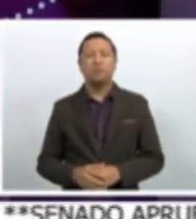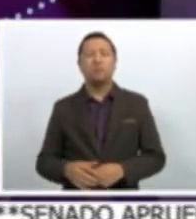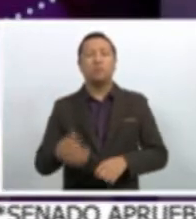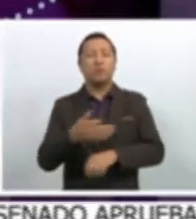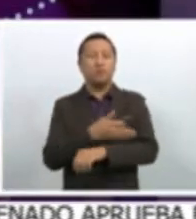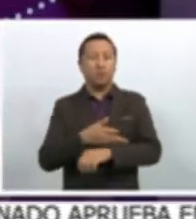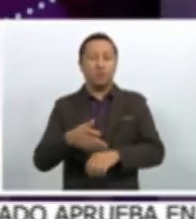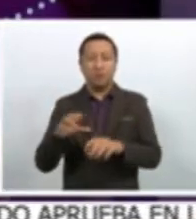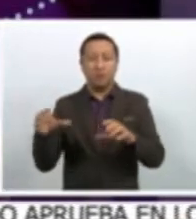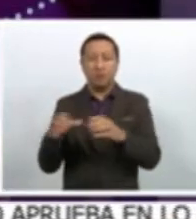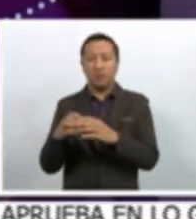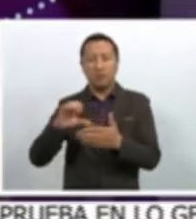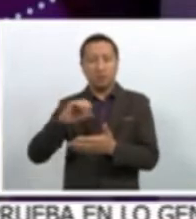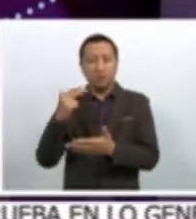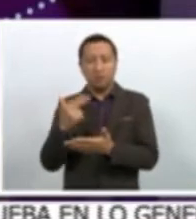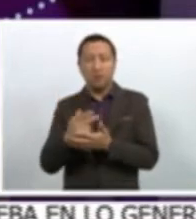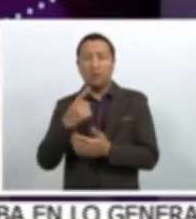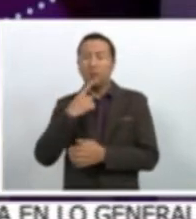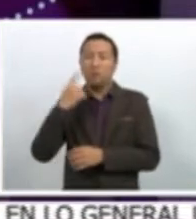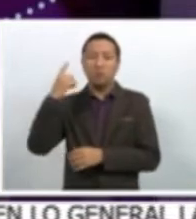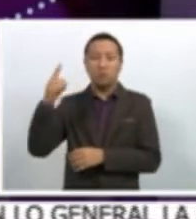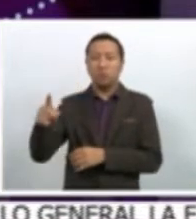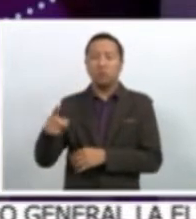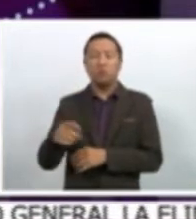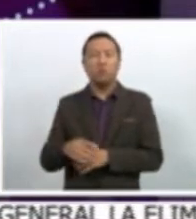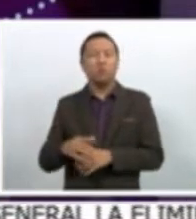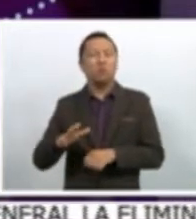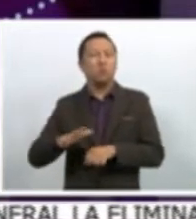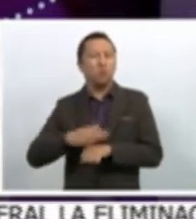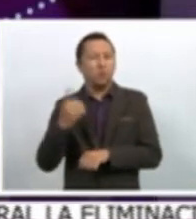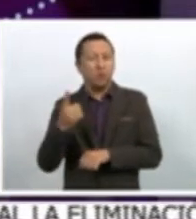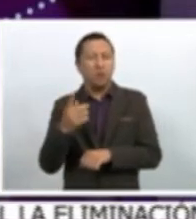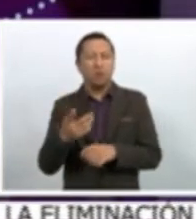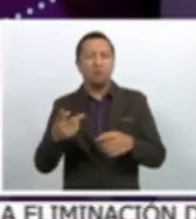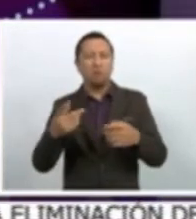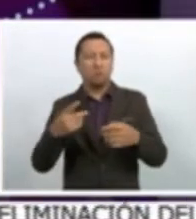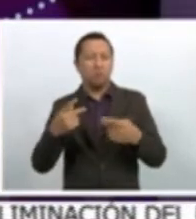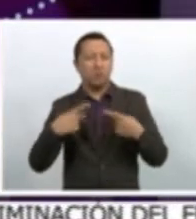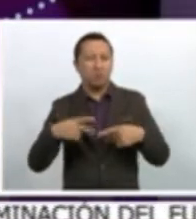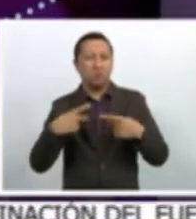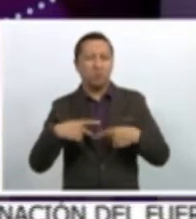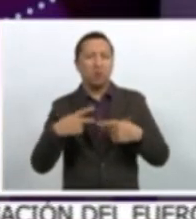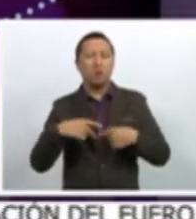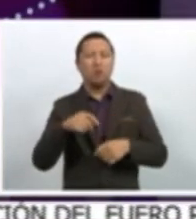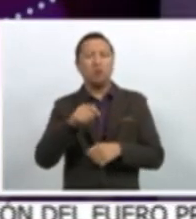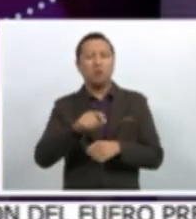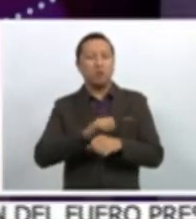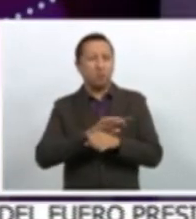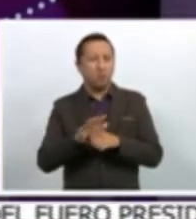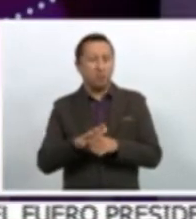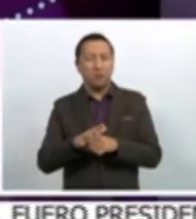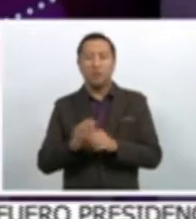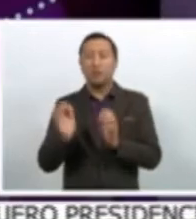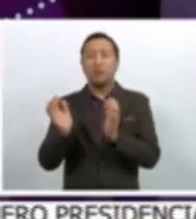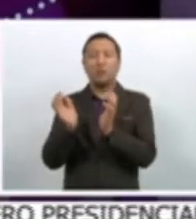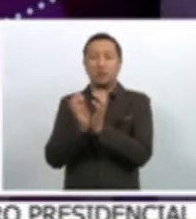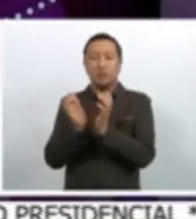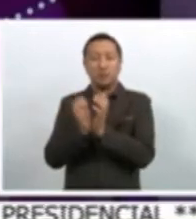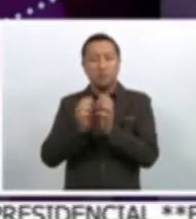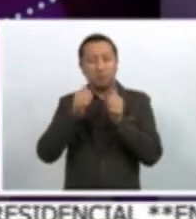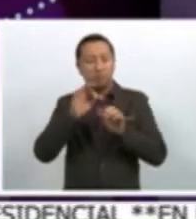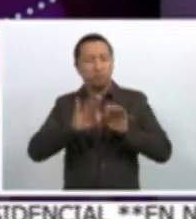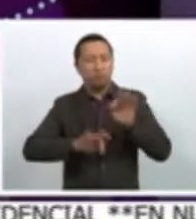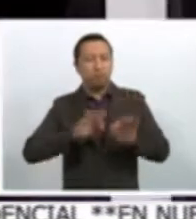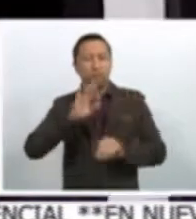denunció negligencia médica en el caso de un paciente de COVID-19 atendido en la clínica del ISSSTE. Alejandro Pesa nos relata esta